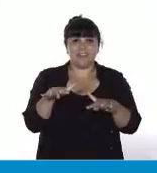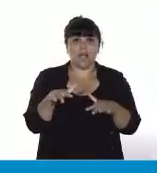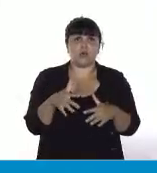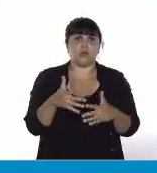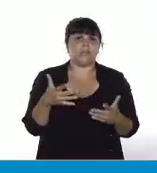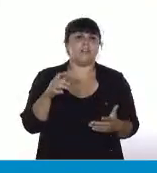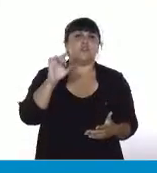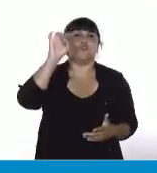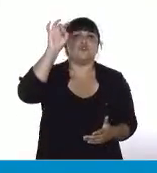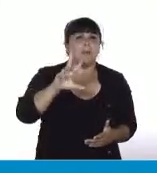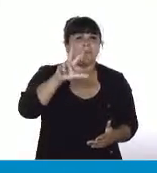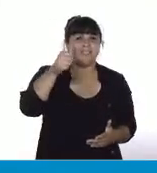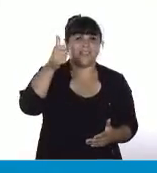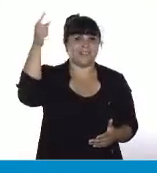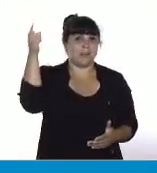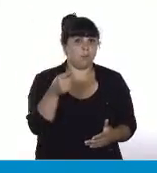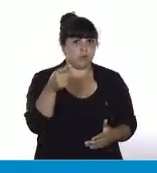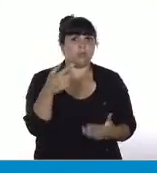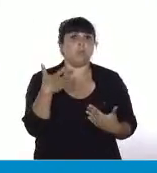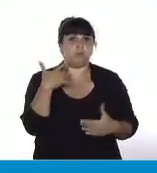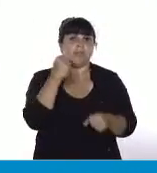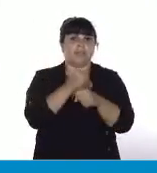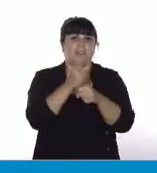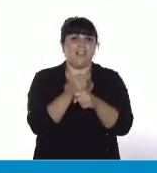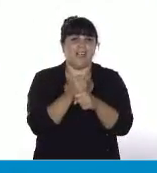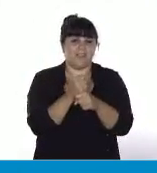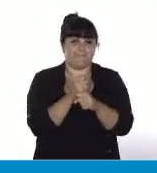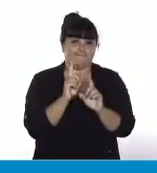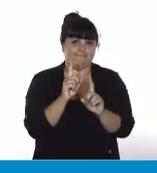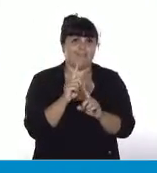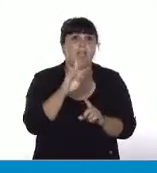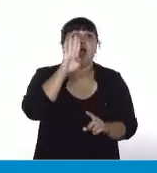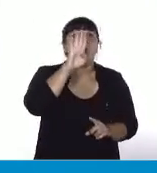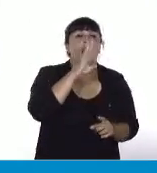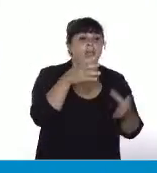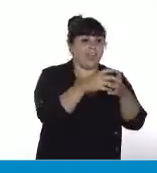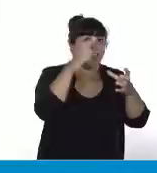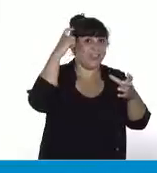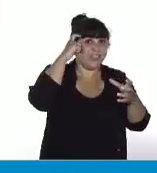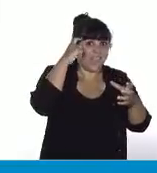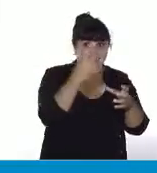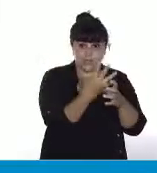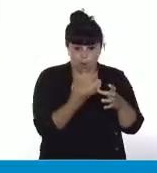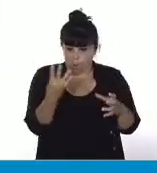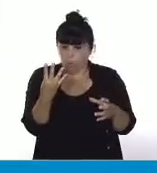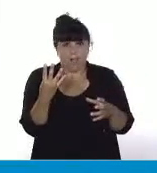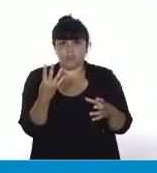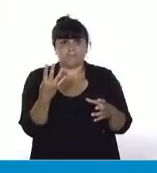del 36%, es decir, que menos de 4 cada 10 tiene trabajo.